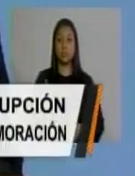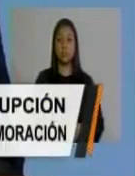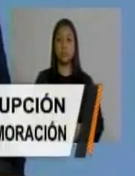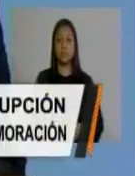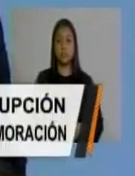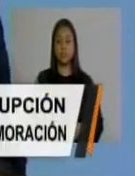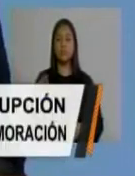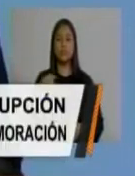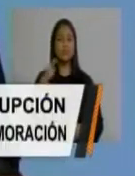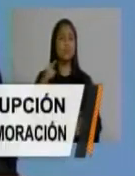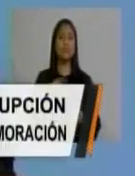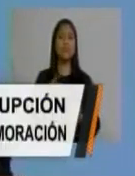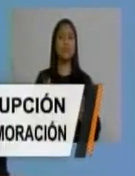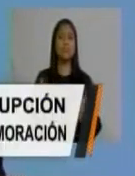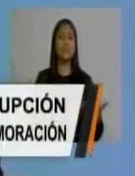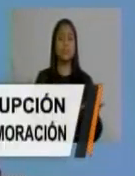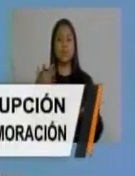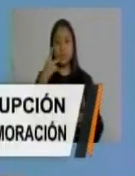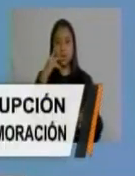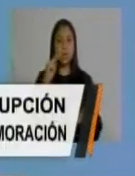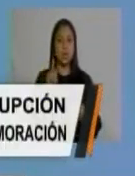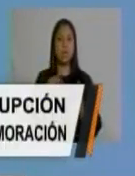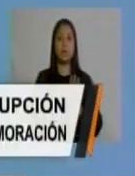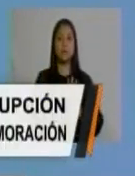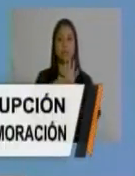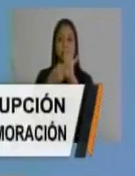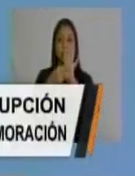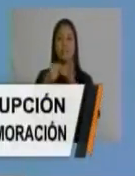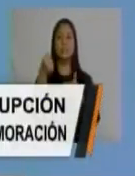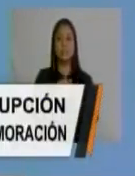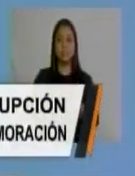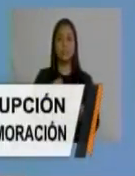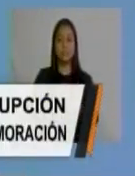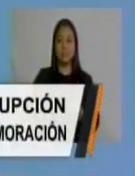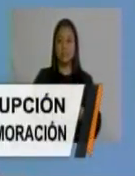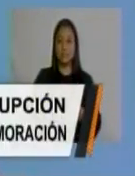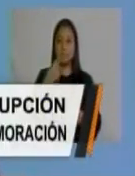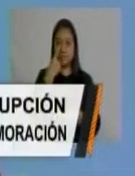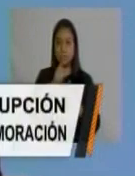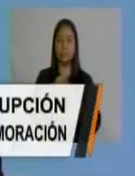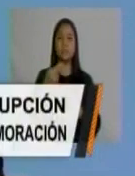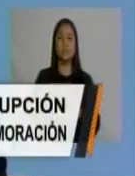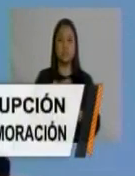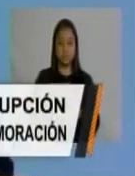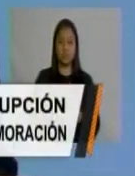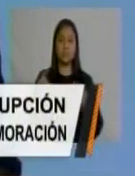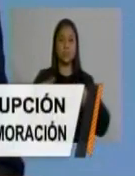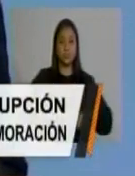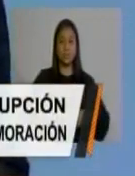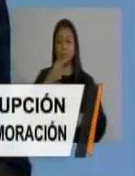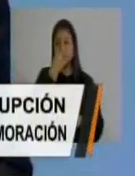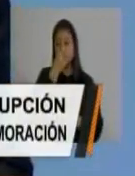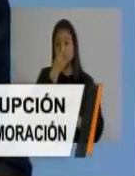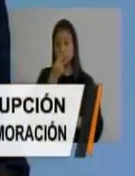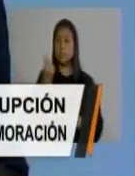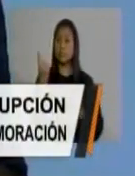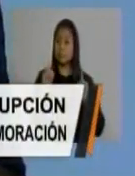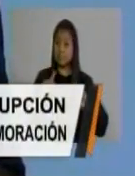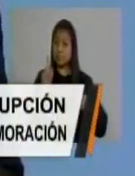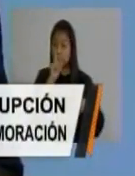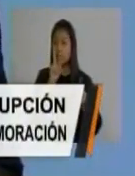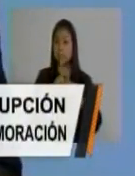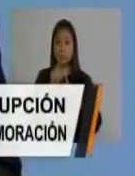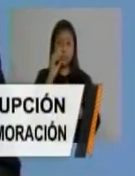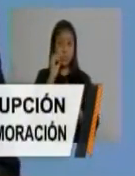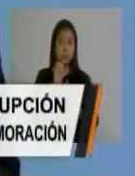propósito de visibilizar los retos que tenemos de cara a la lucha contra este flagelo, pero también con el